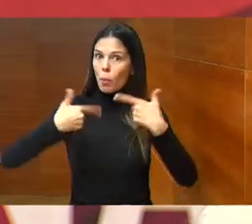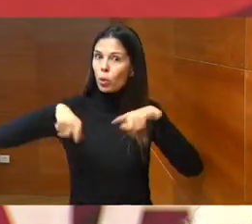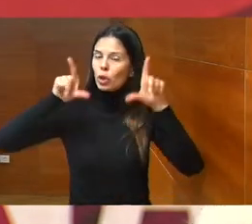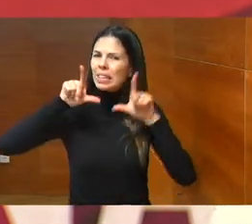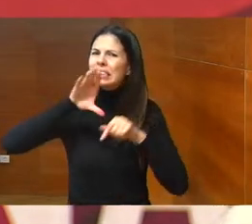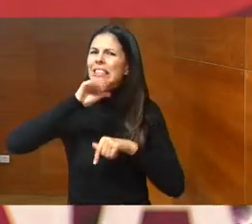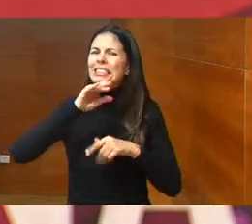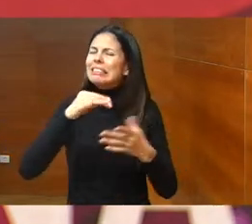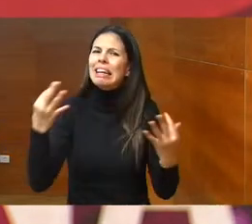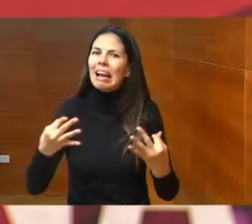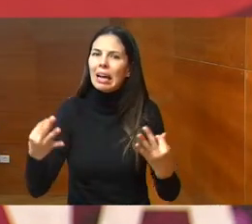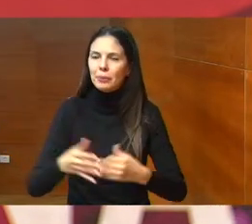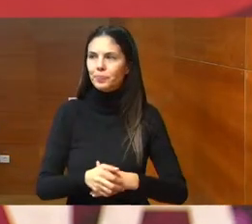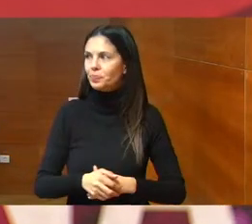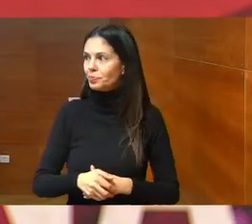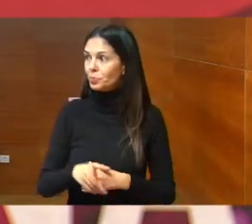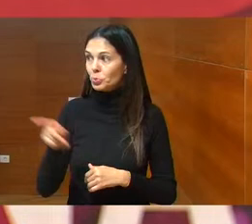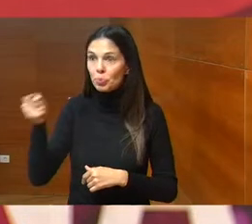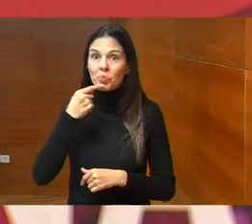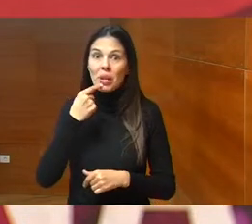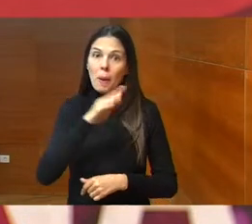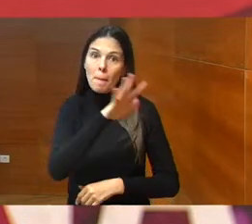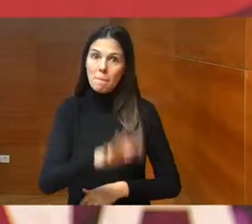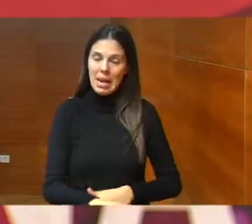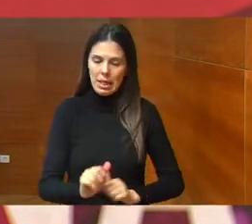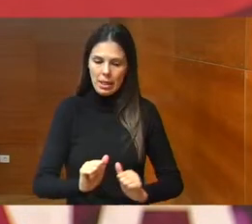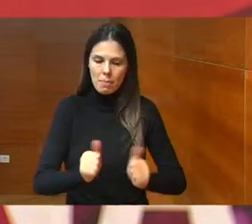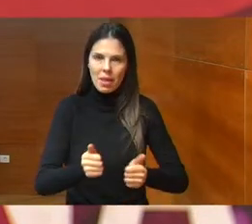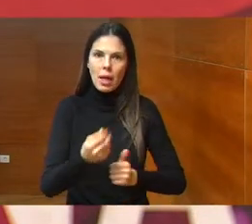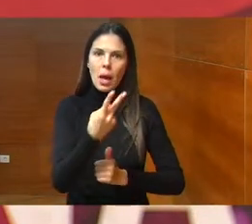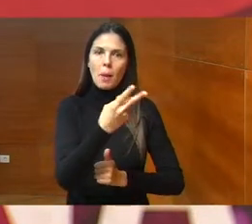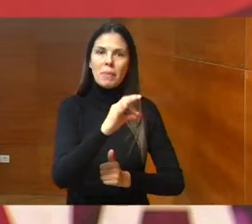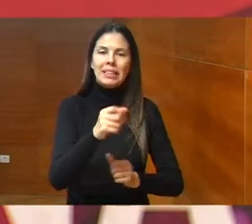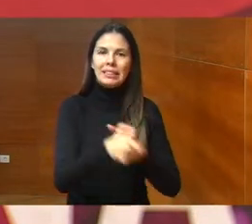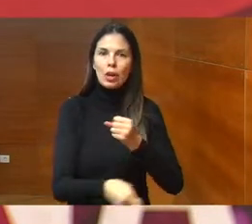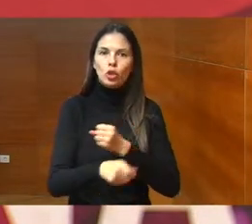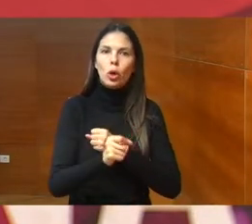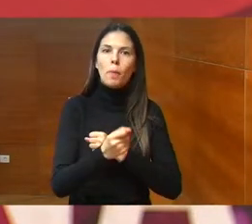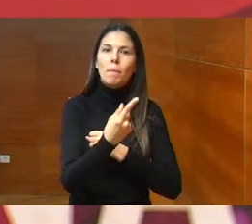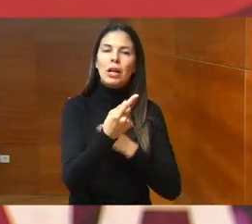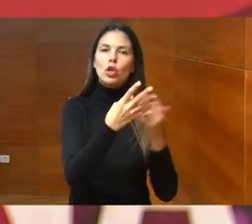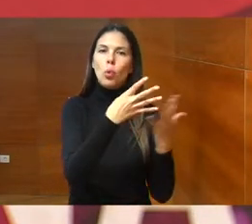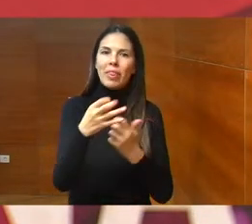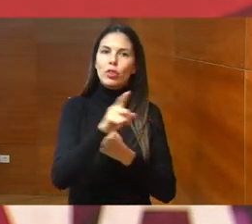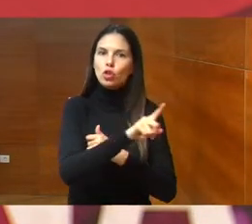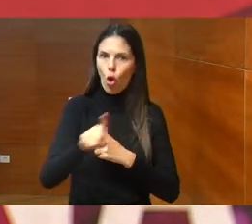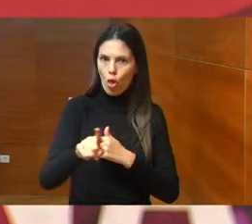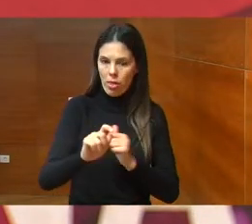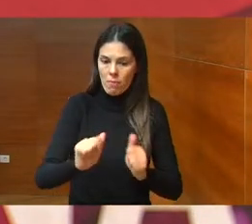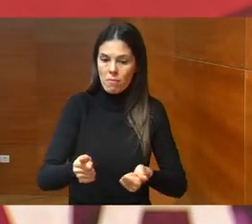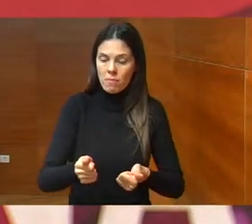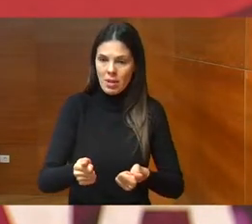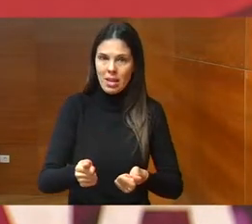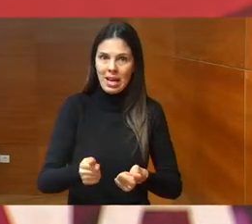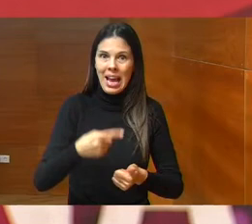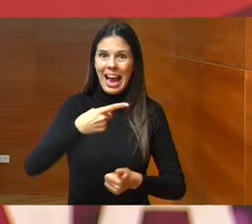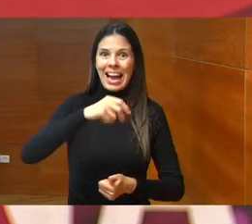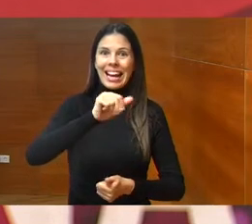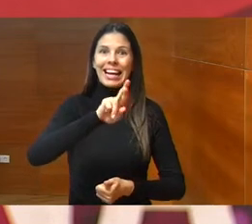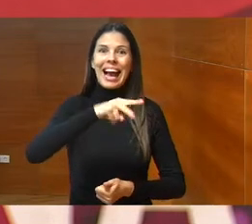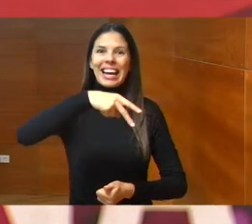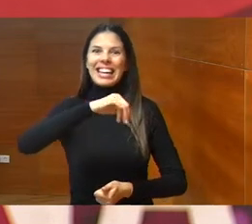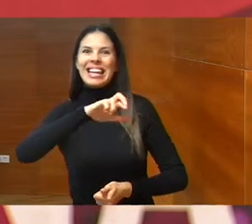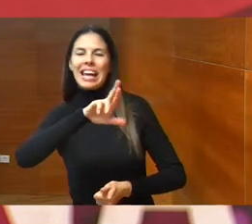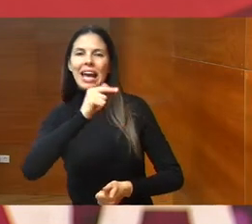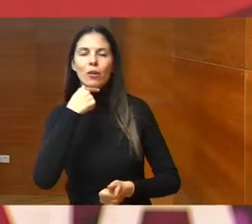que parece ser que comienza o 20 de agosto de 1911 candoleos Garnier que era un